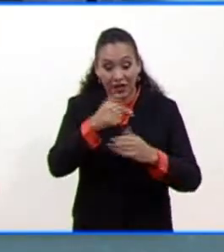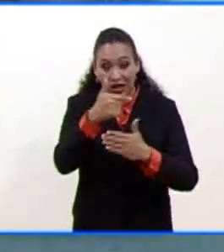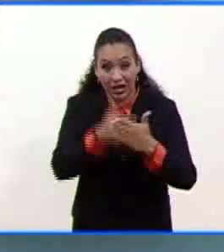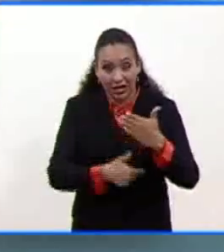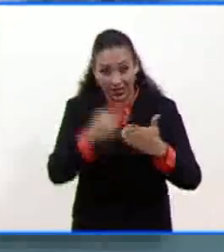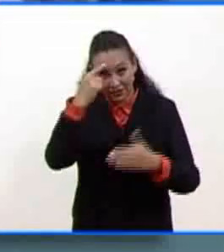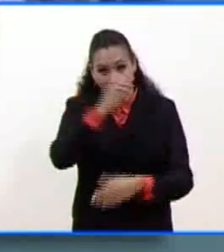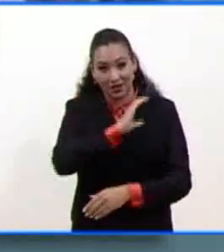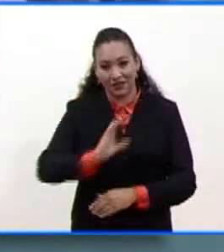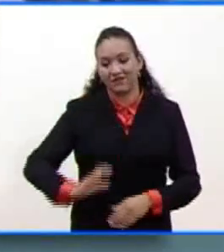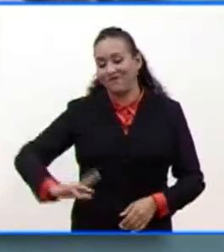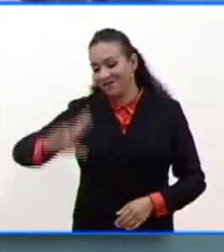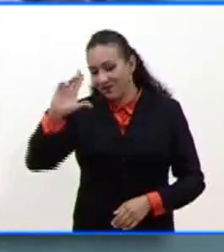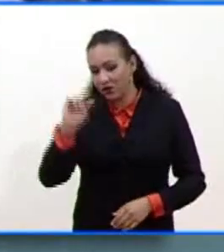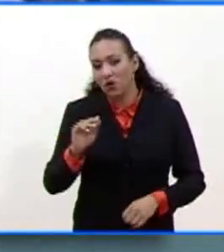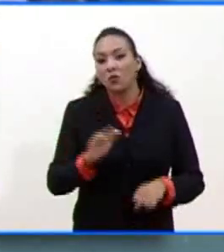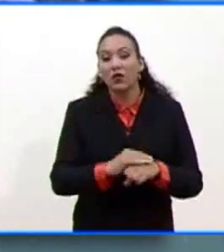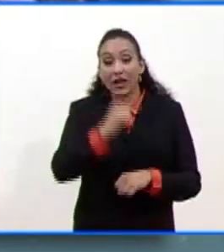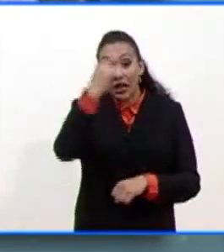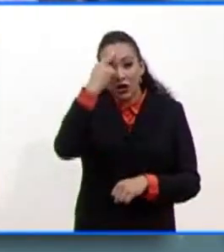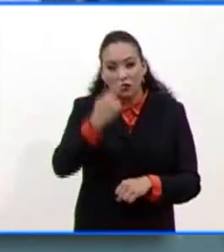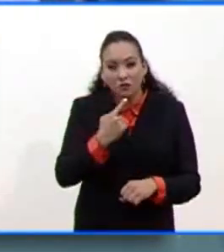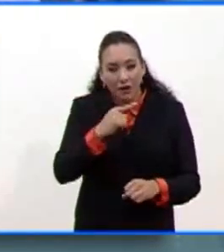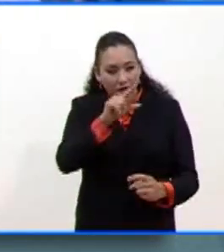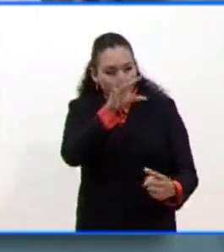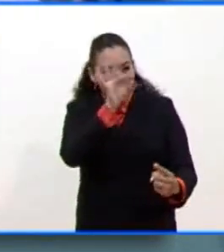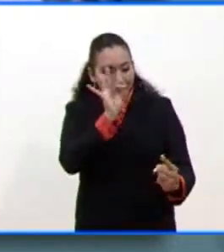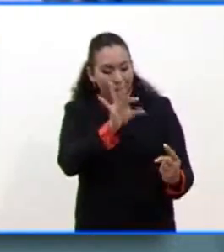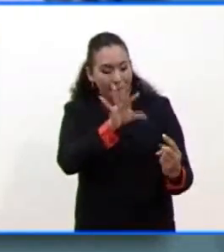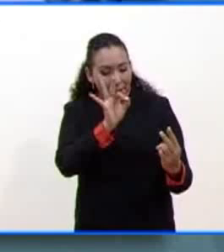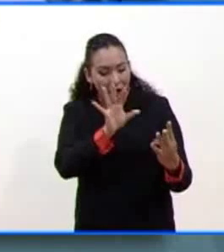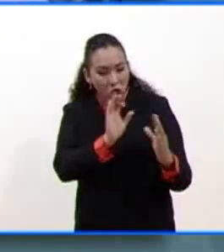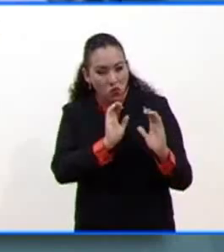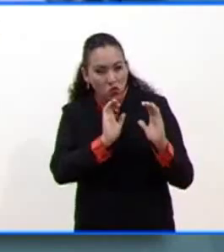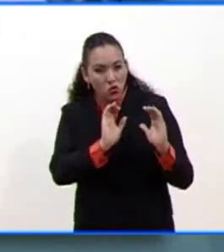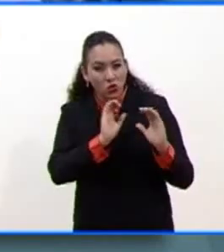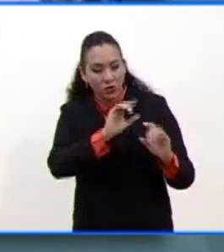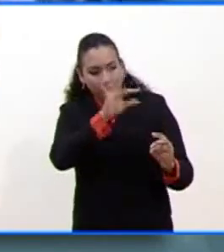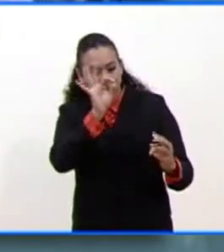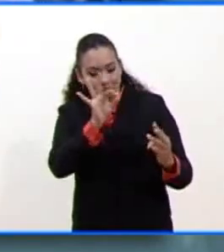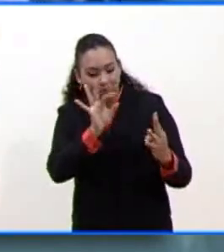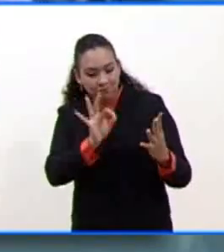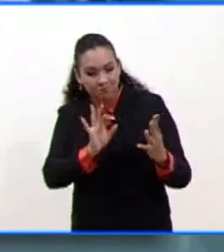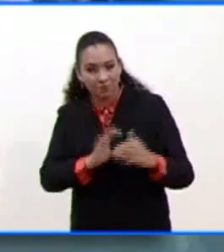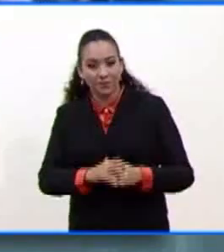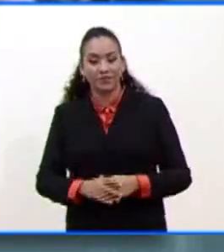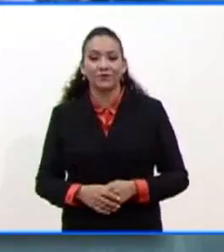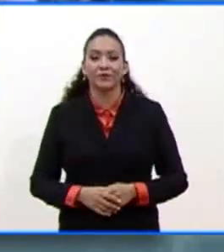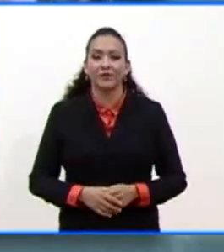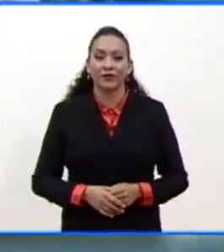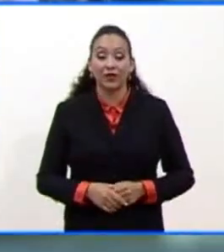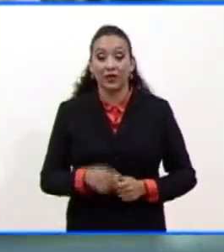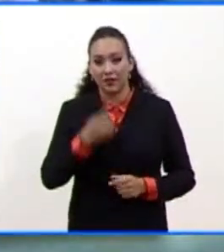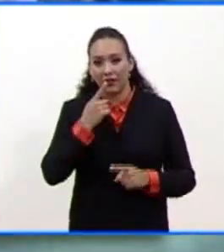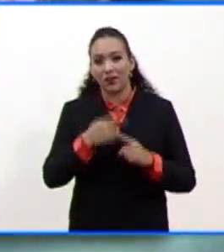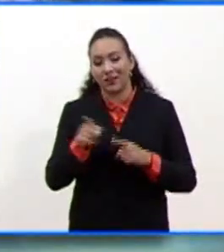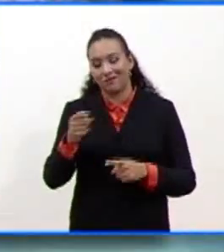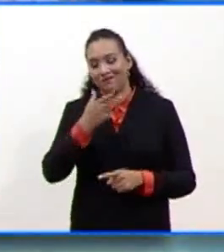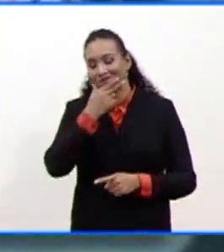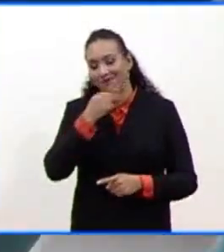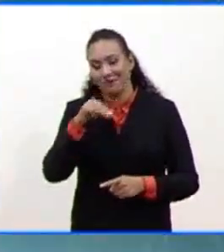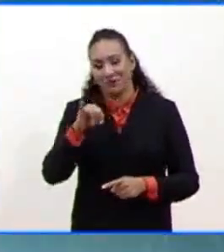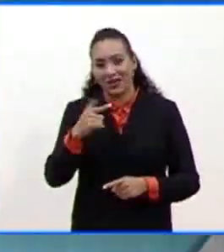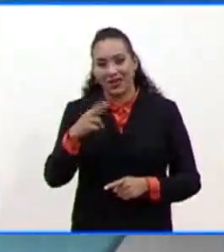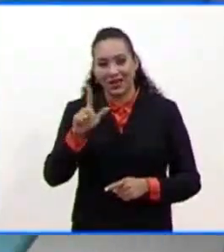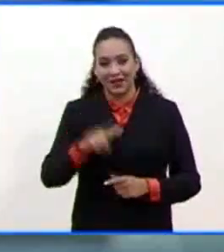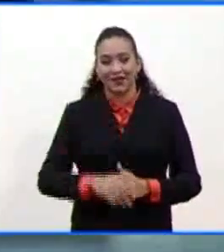elección judicial, pues los perfiles fueron cuidadosamente analizados, aseguró el magistrado presidente del Poder Judicial Estatal, Miguel Meri Ayub.